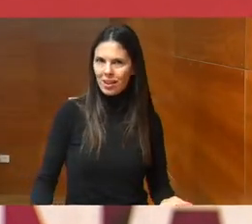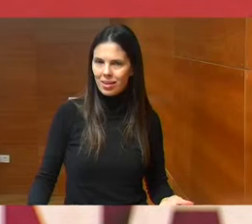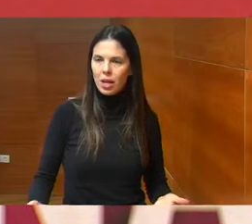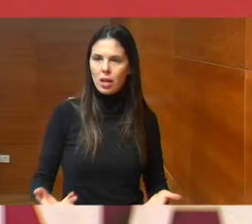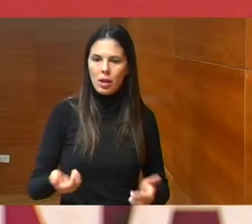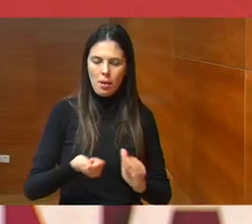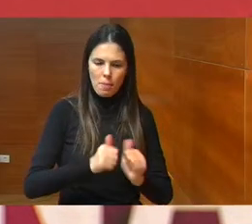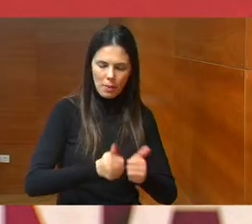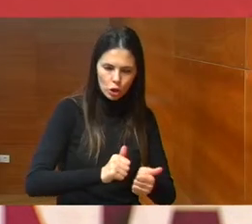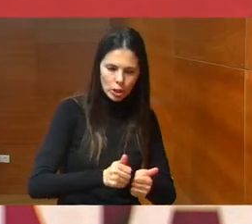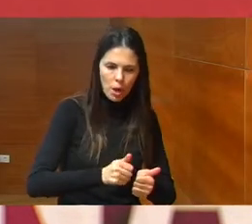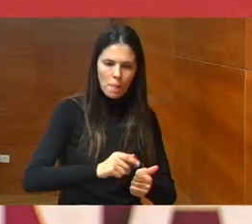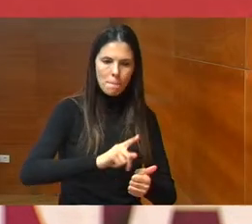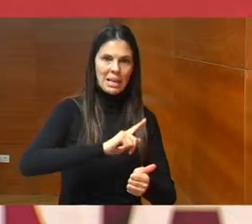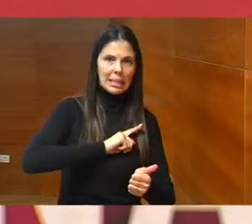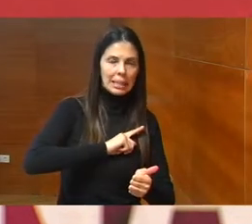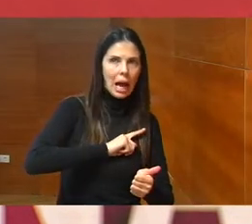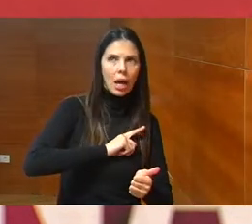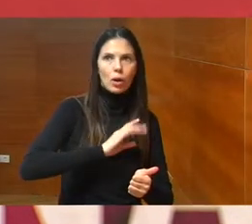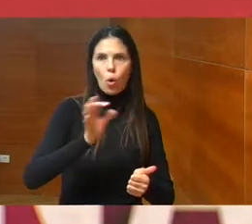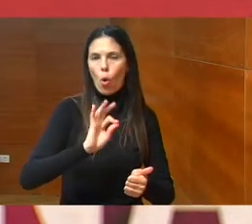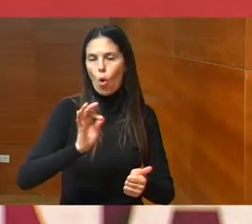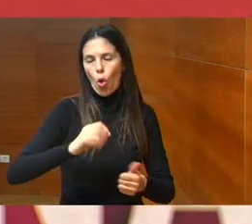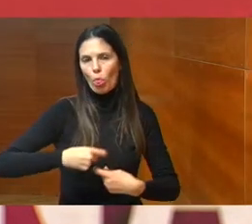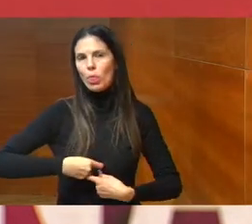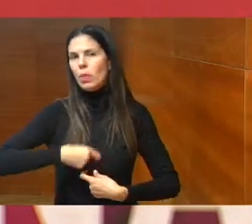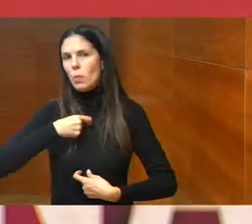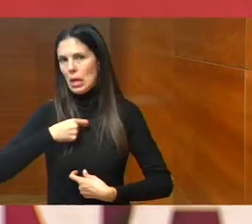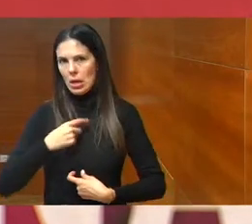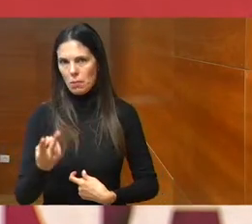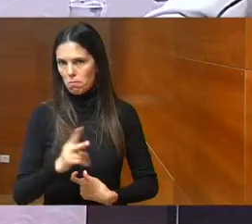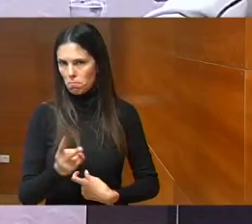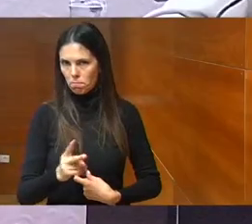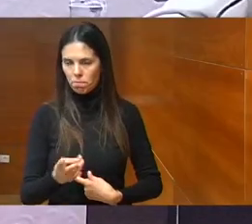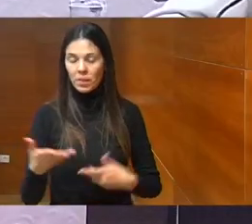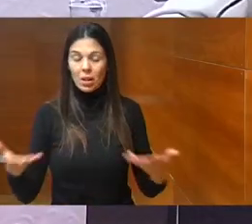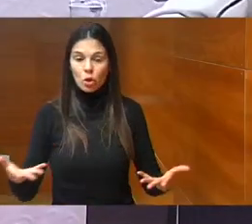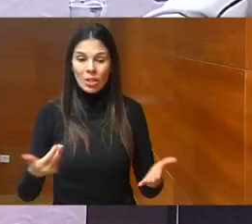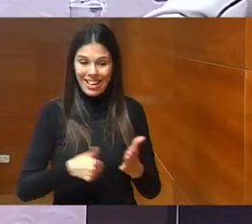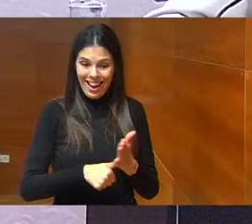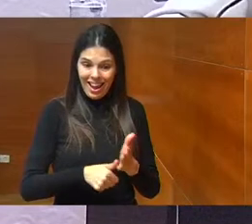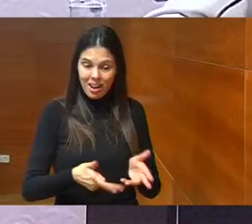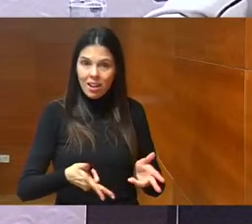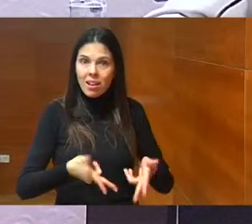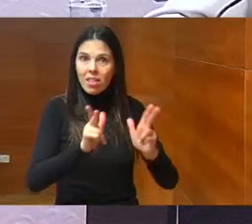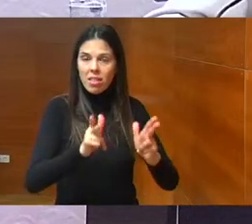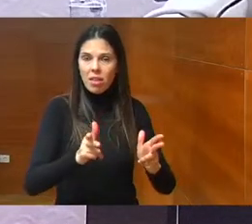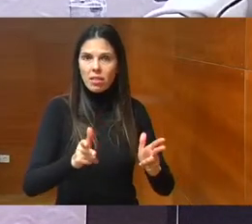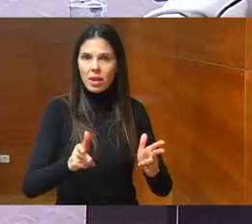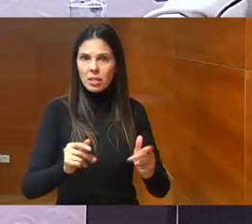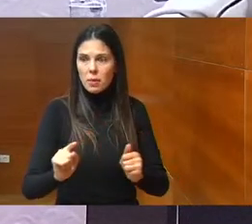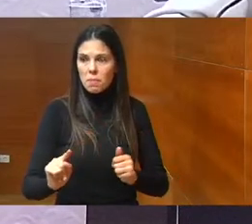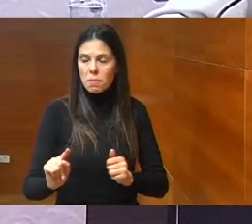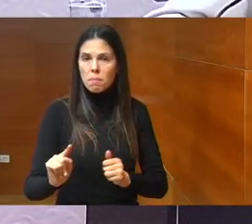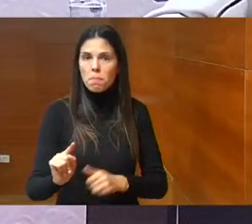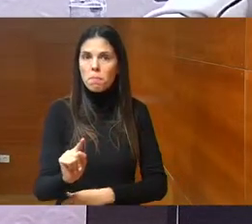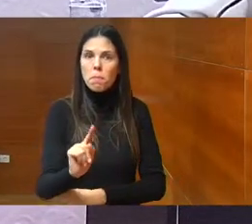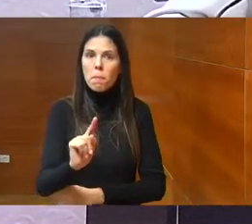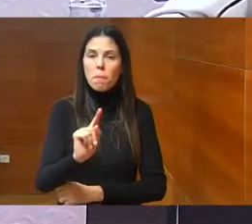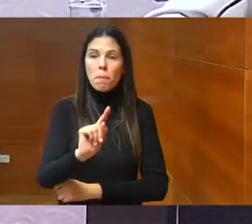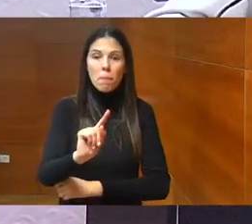militar como como civil Entonces esta licencianzas eran la primera que